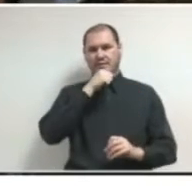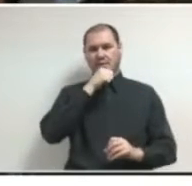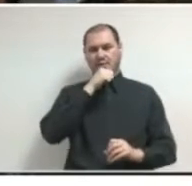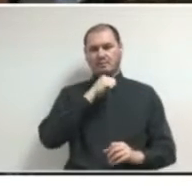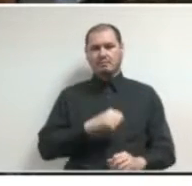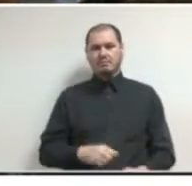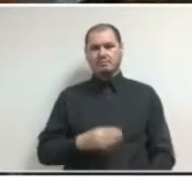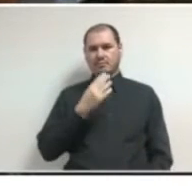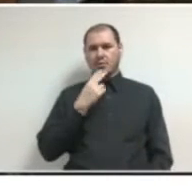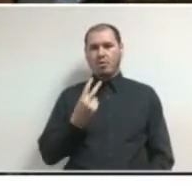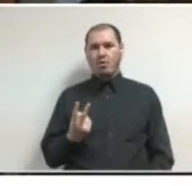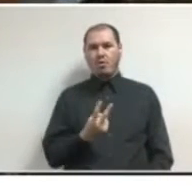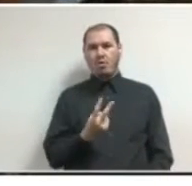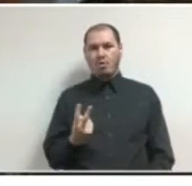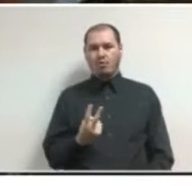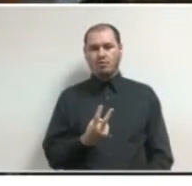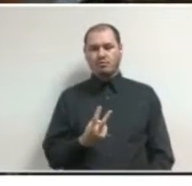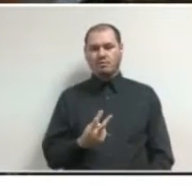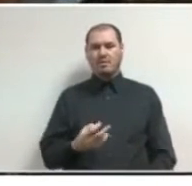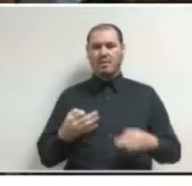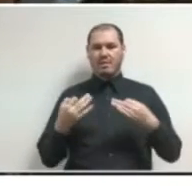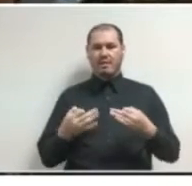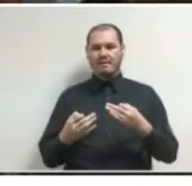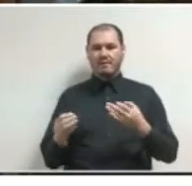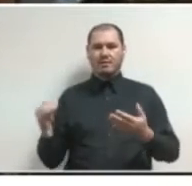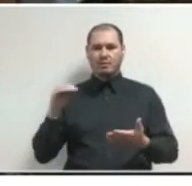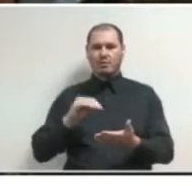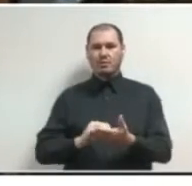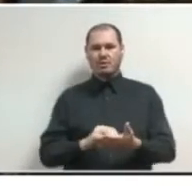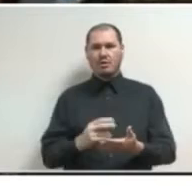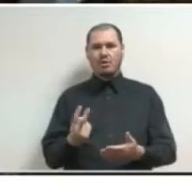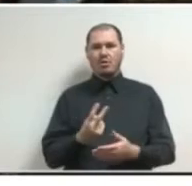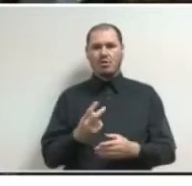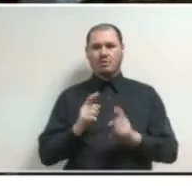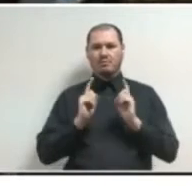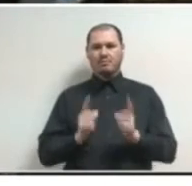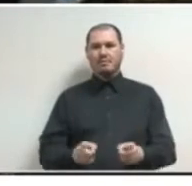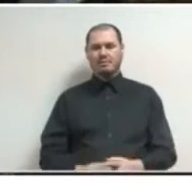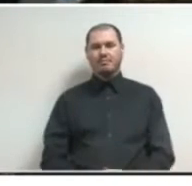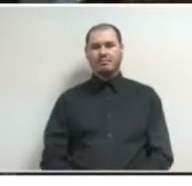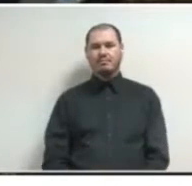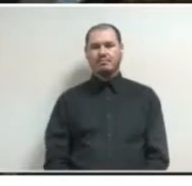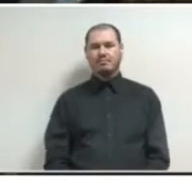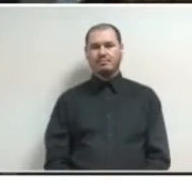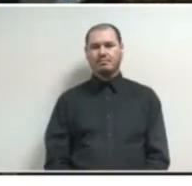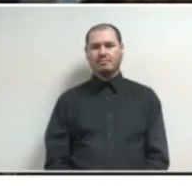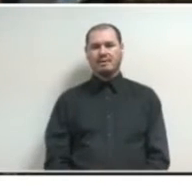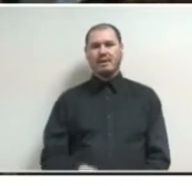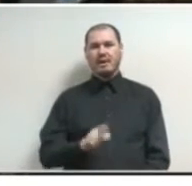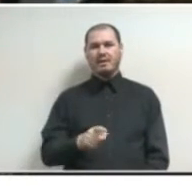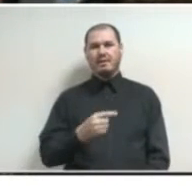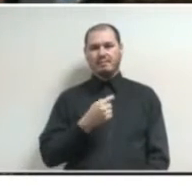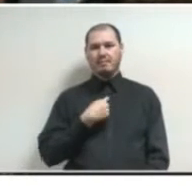por ambos hinda ja pues era muy esa tapia ni me llega en guaisa ahí pe registro cuera apuntepe